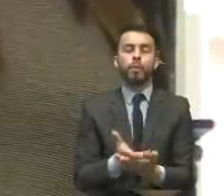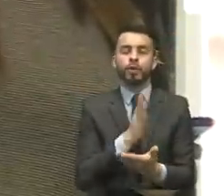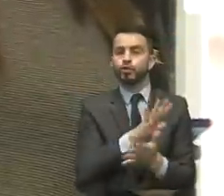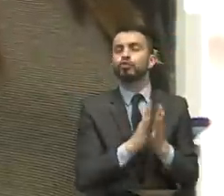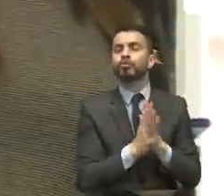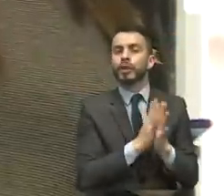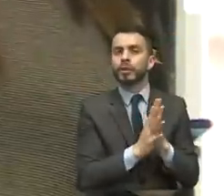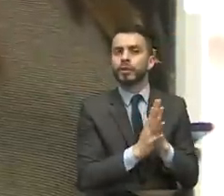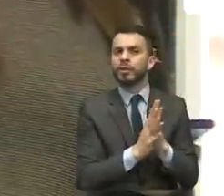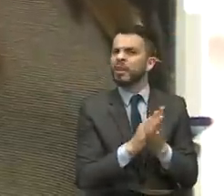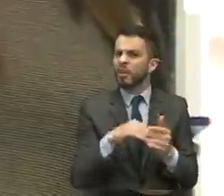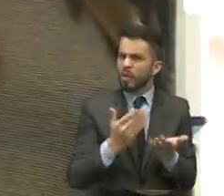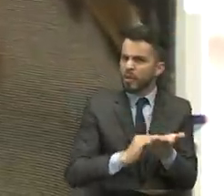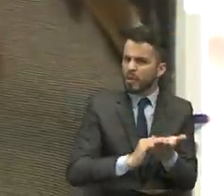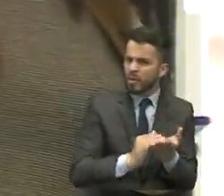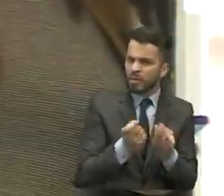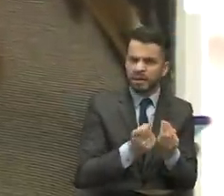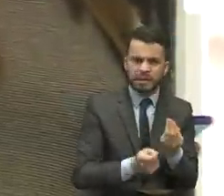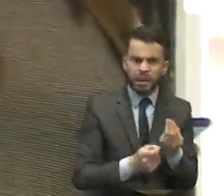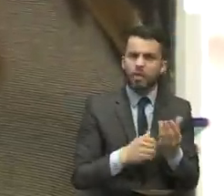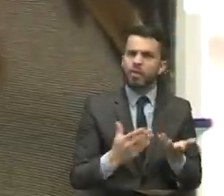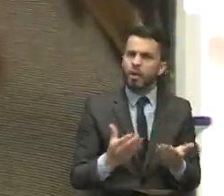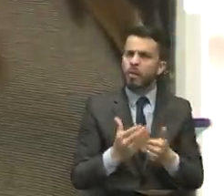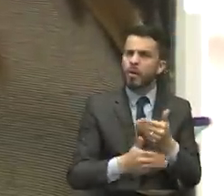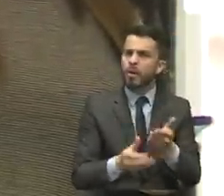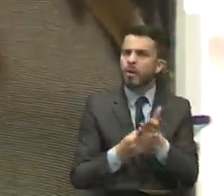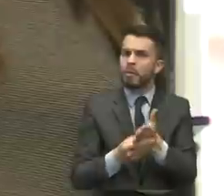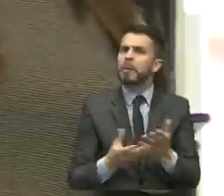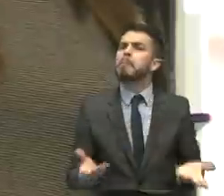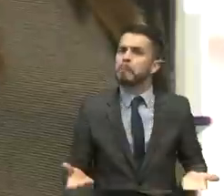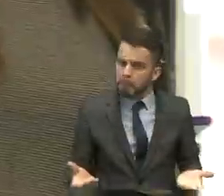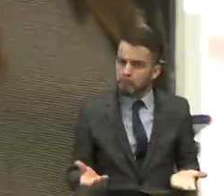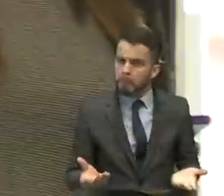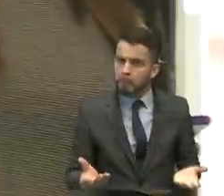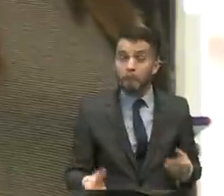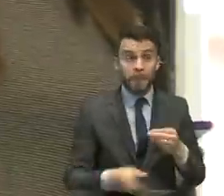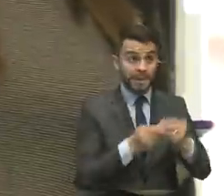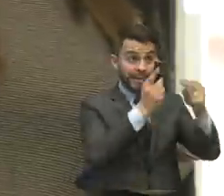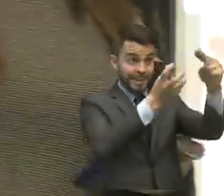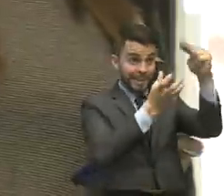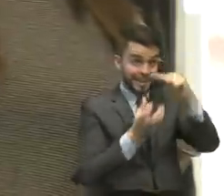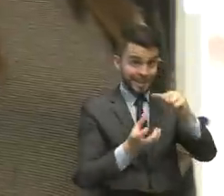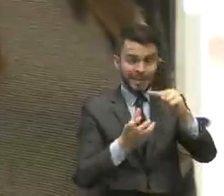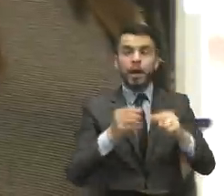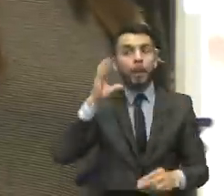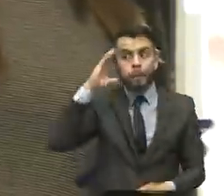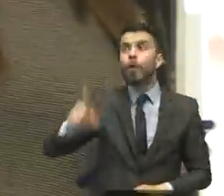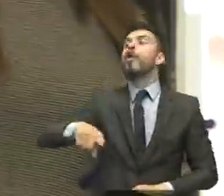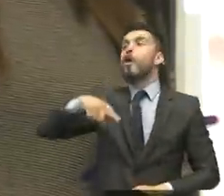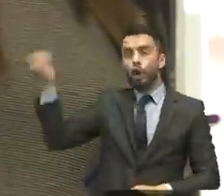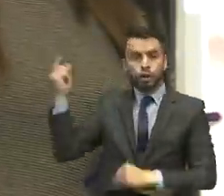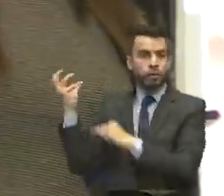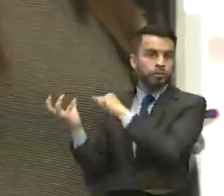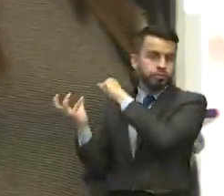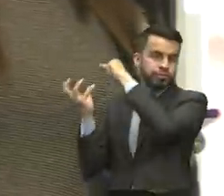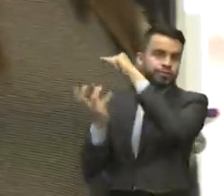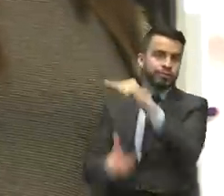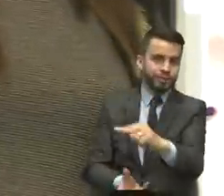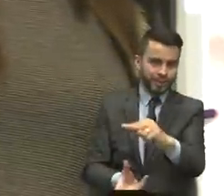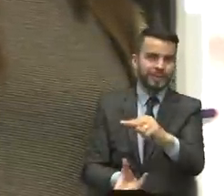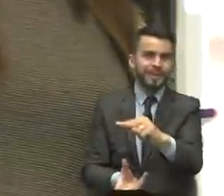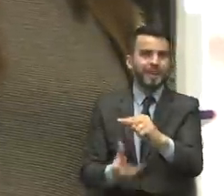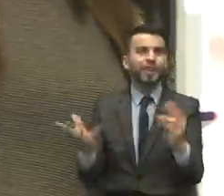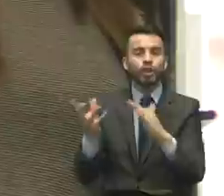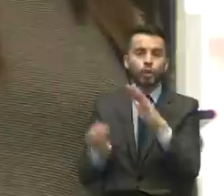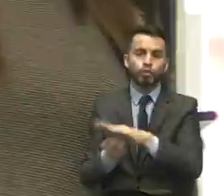¿Cómo va a ser este diseño? ¿Cómo se va a hacer este cable? Y si se tiene otro cable propuesto, como se había propuesto inicialmente para la zona